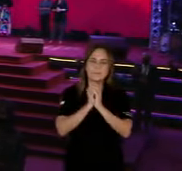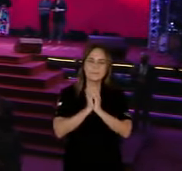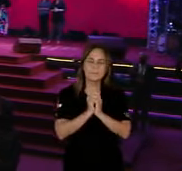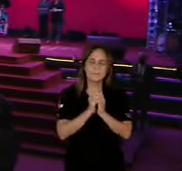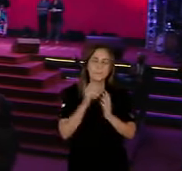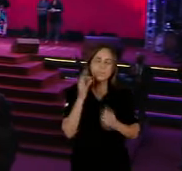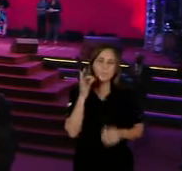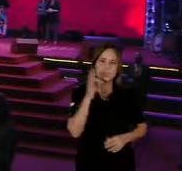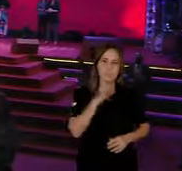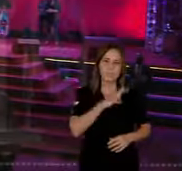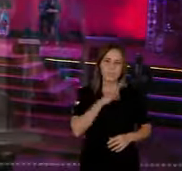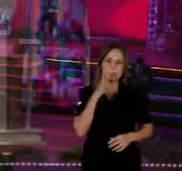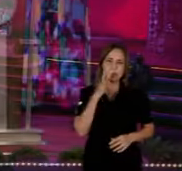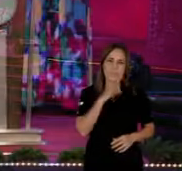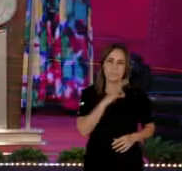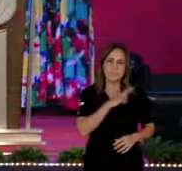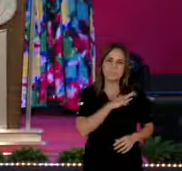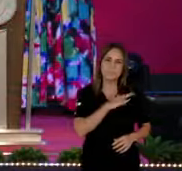alimento.